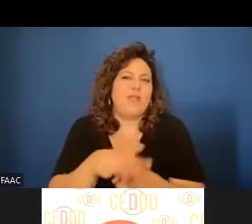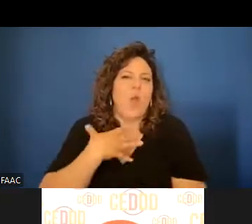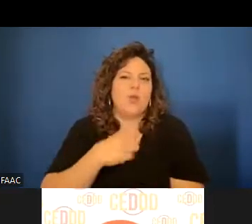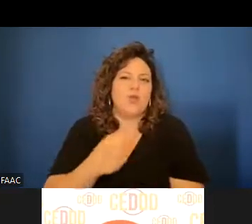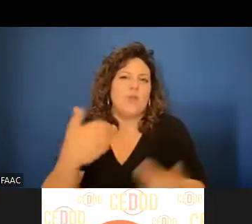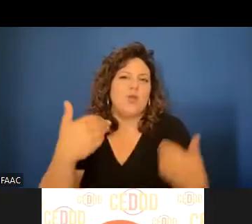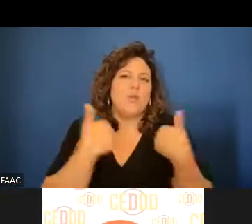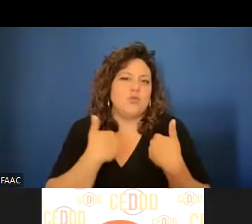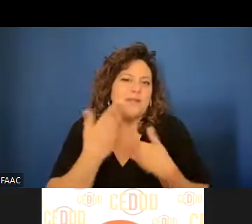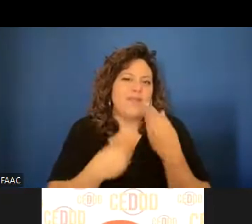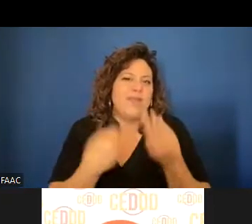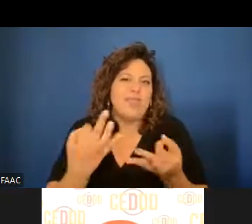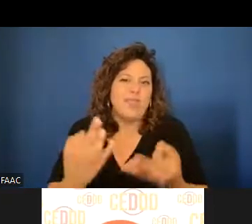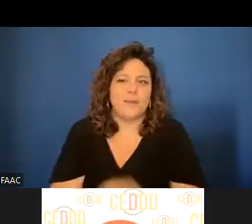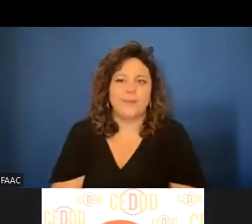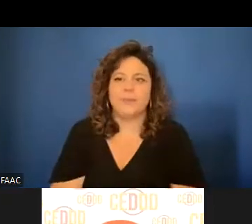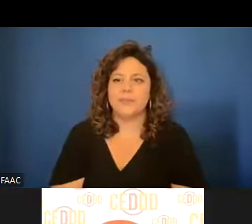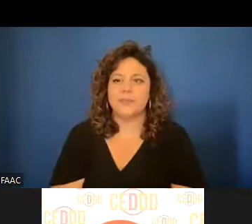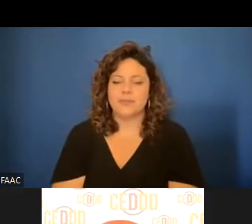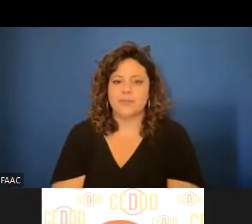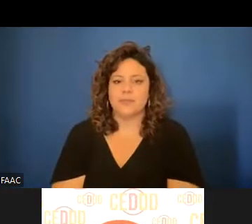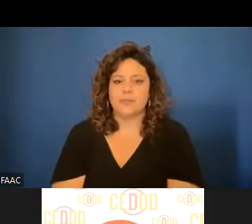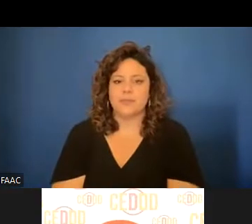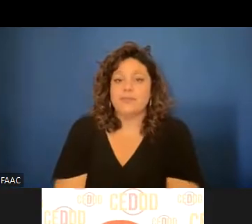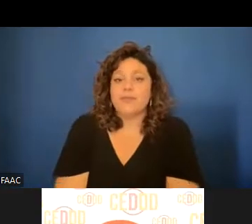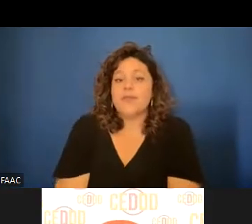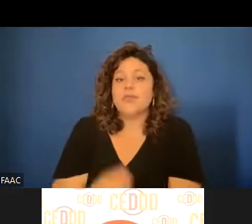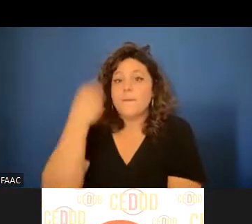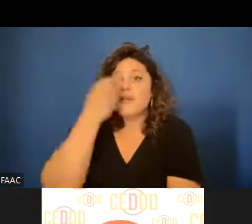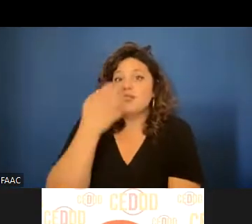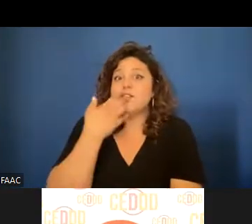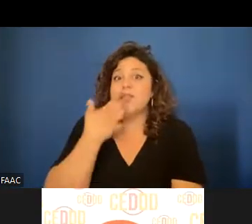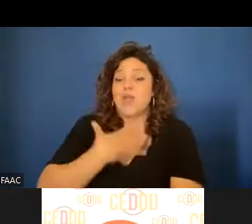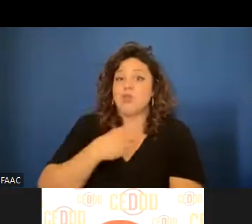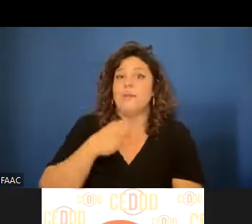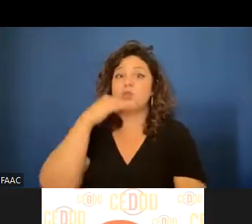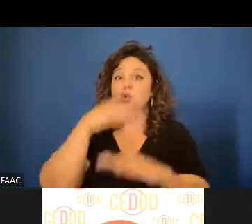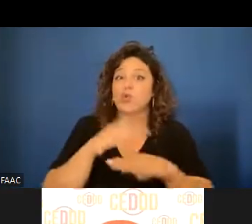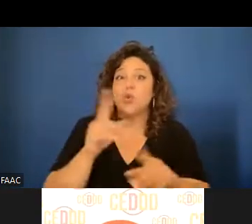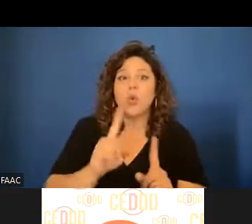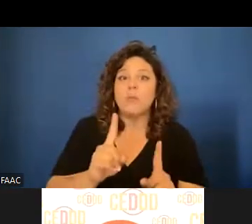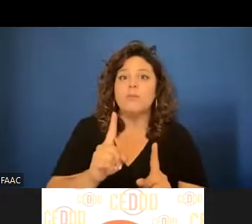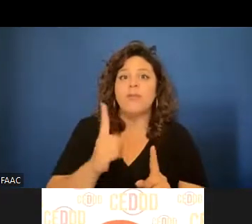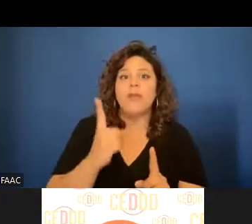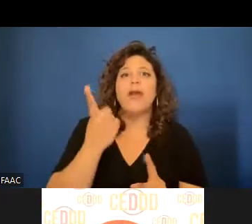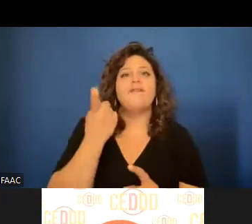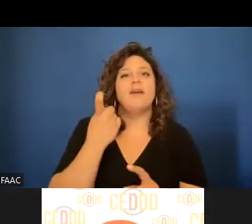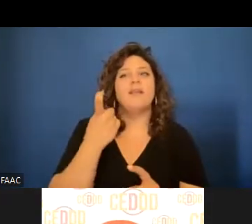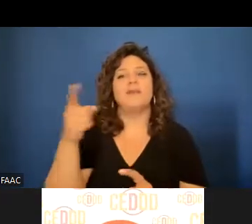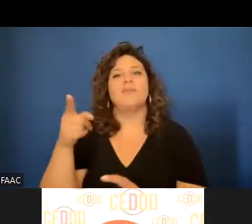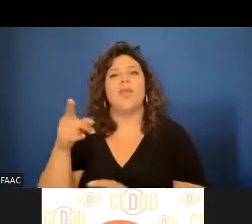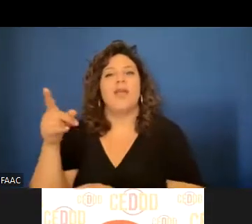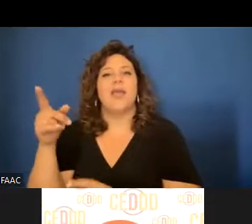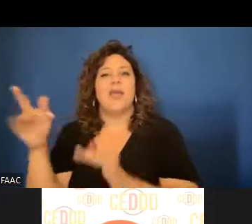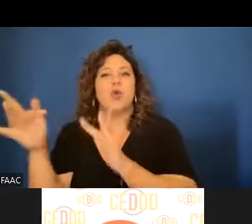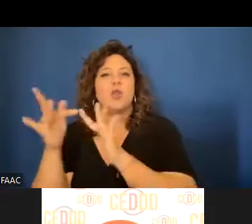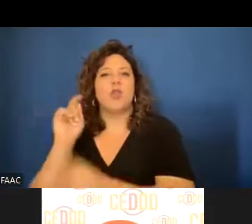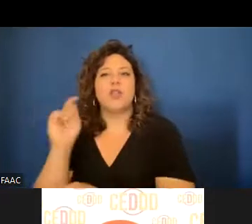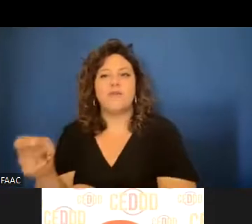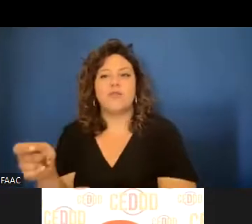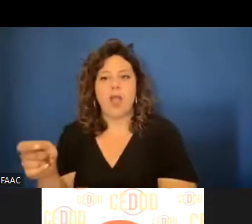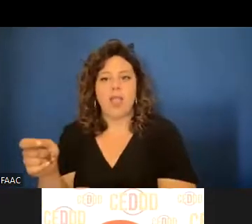se conociera por parte de aquella persona que va a cometer una infracción, las consecuencias que puede tener a nivel económico y